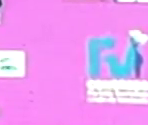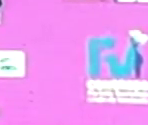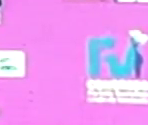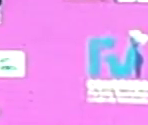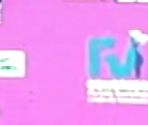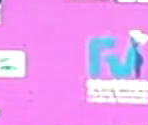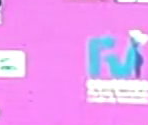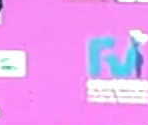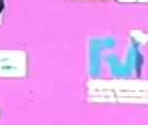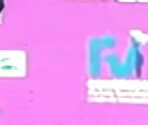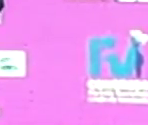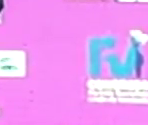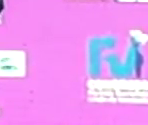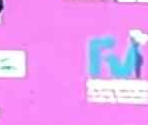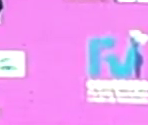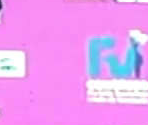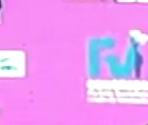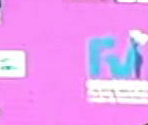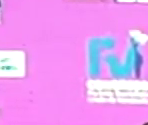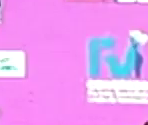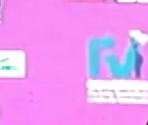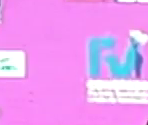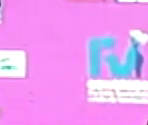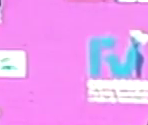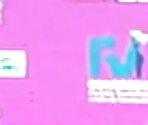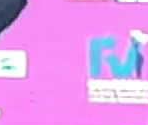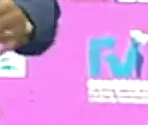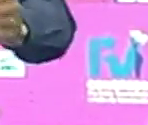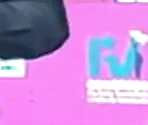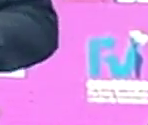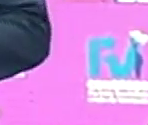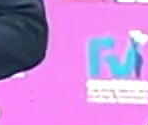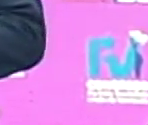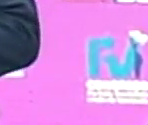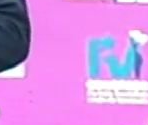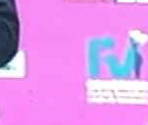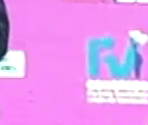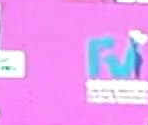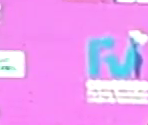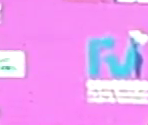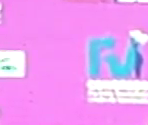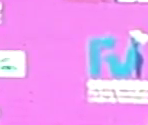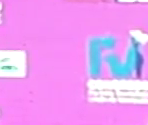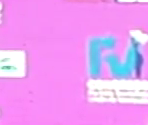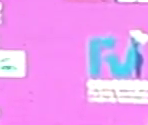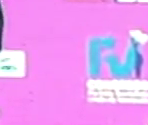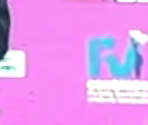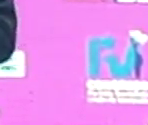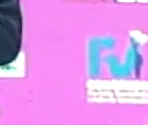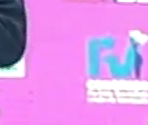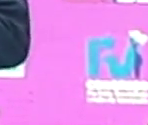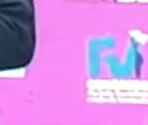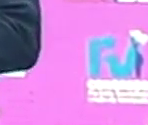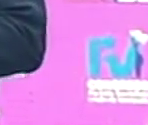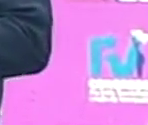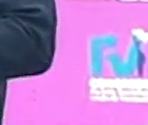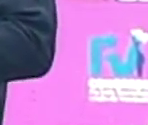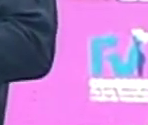e ineludible es inevitable por eso yo les dije yo dado